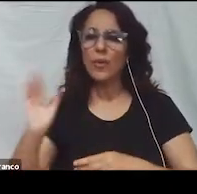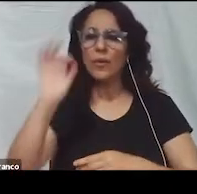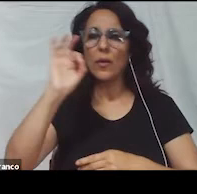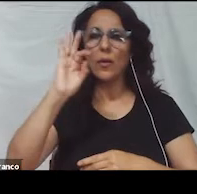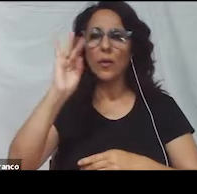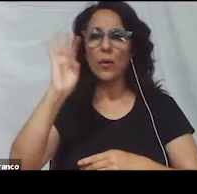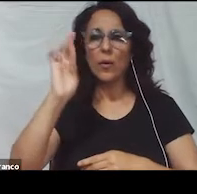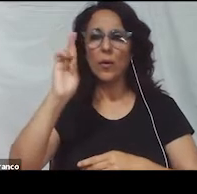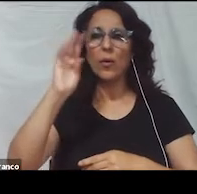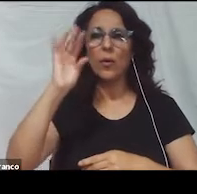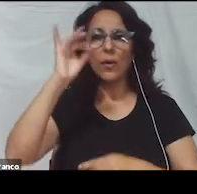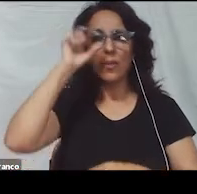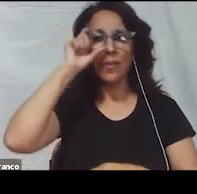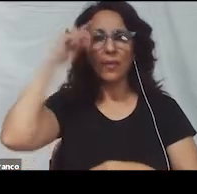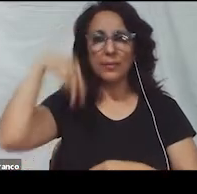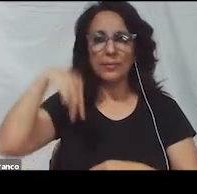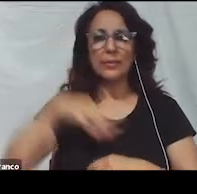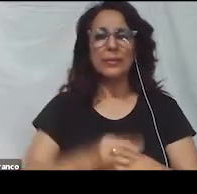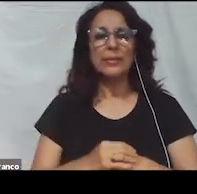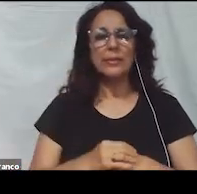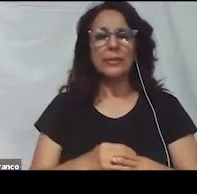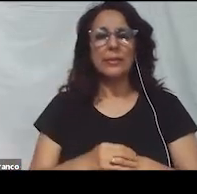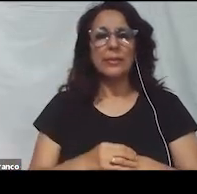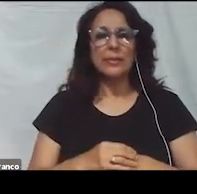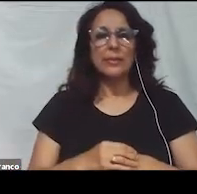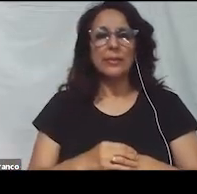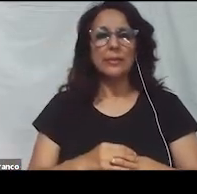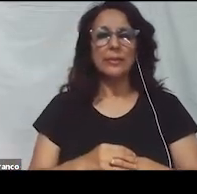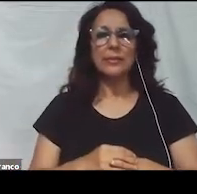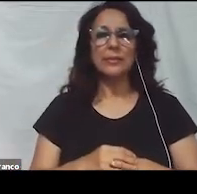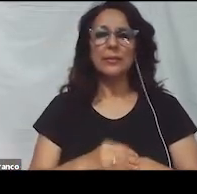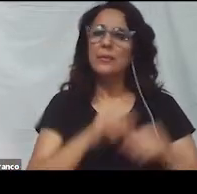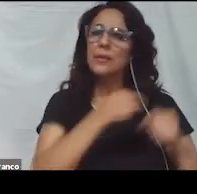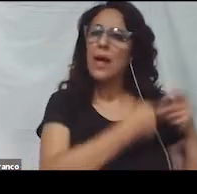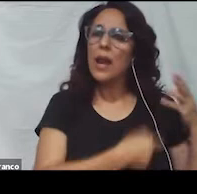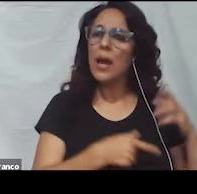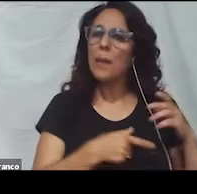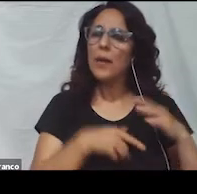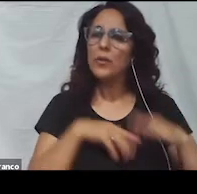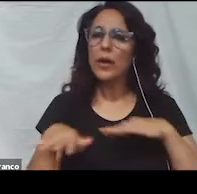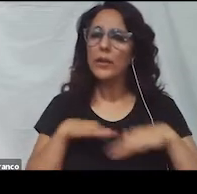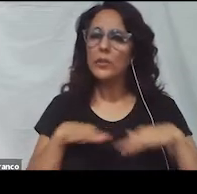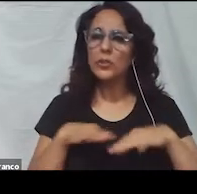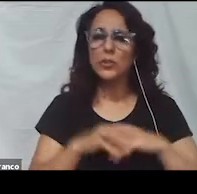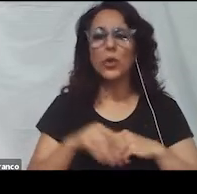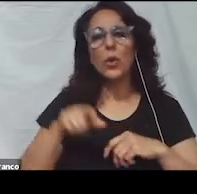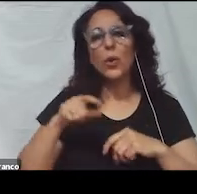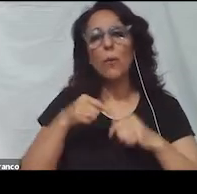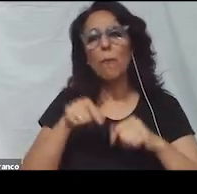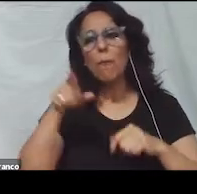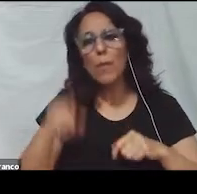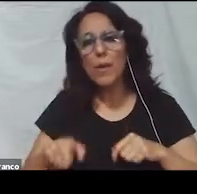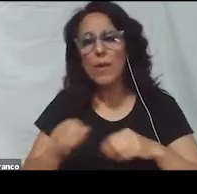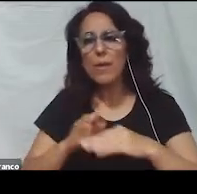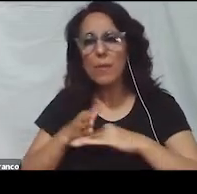sitio web con el teclado, vamos recorriendo, como les había contado, los elementos que son accionables. Por ejemplo, los